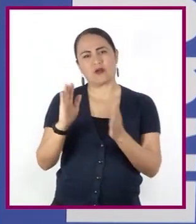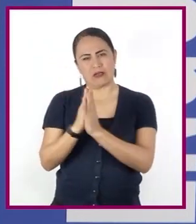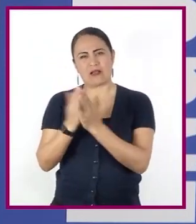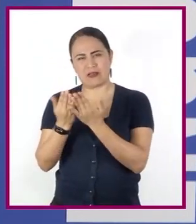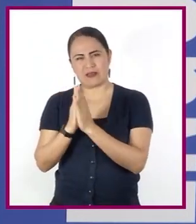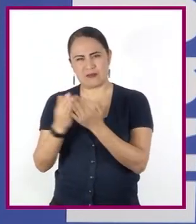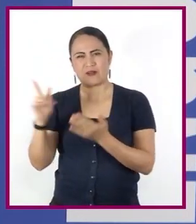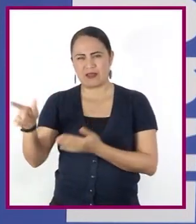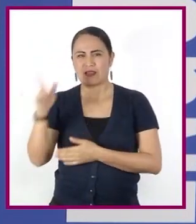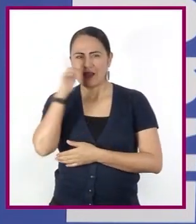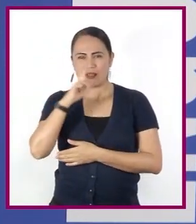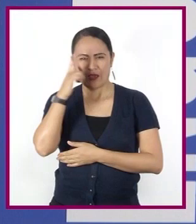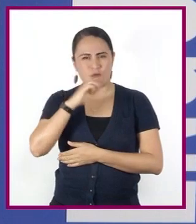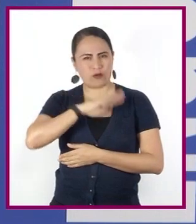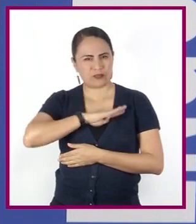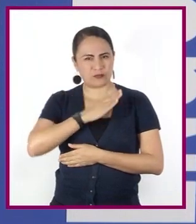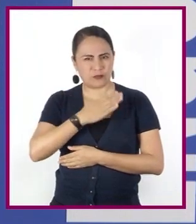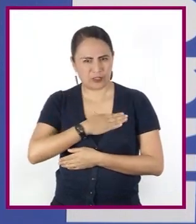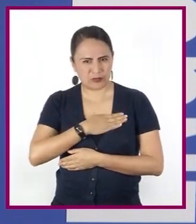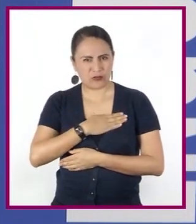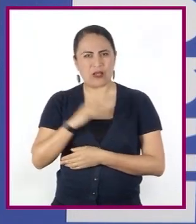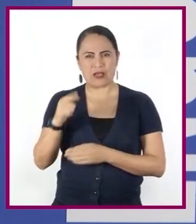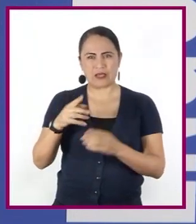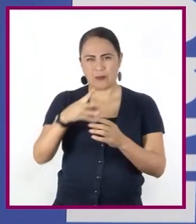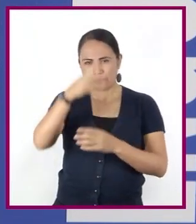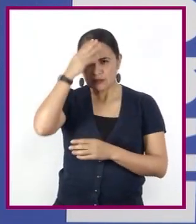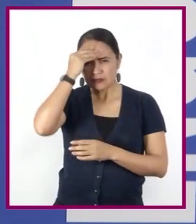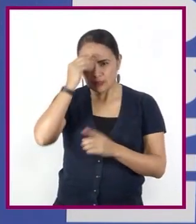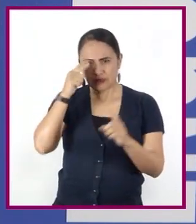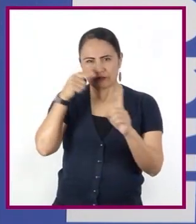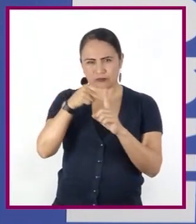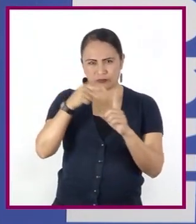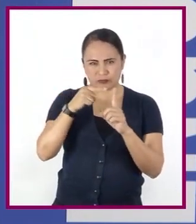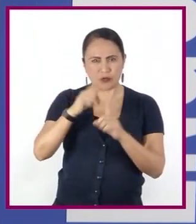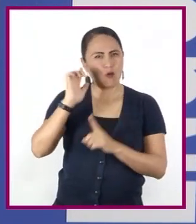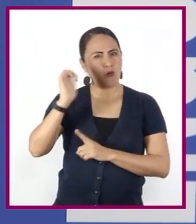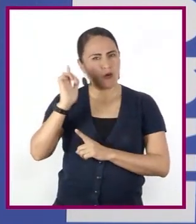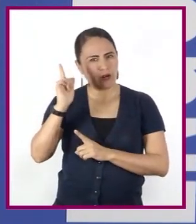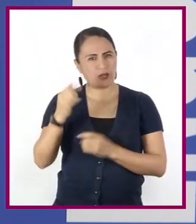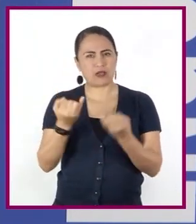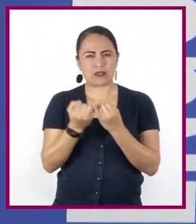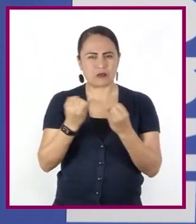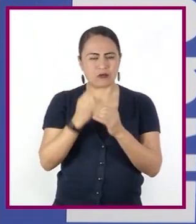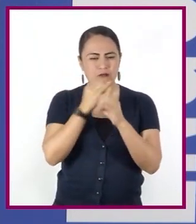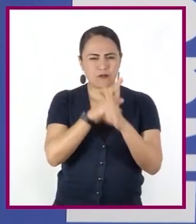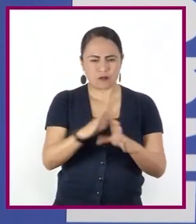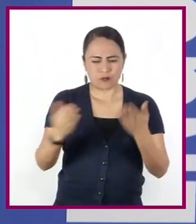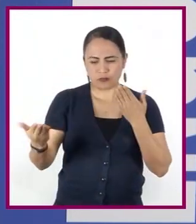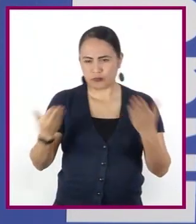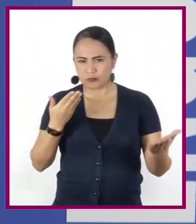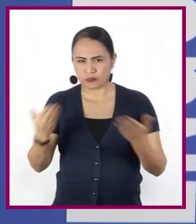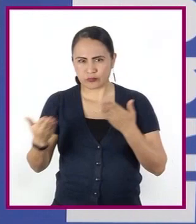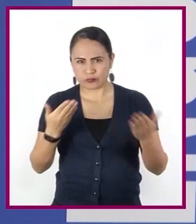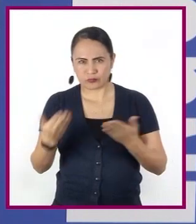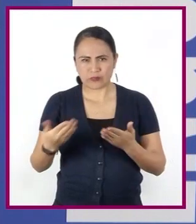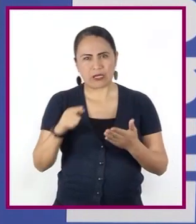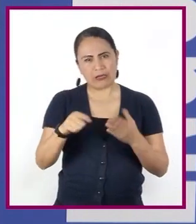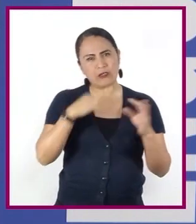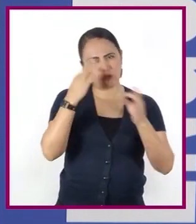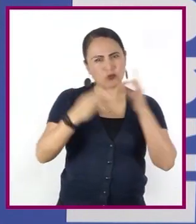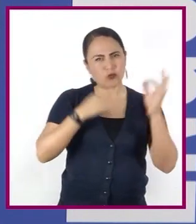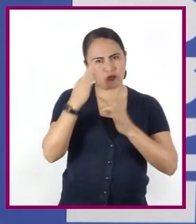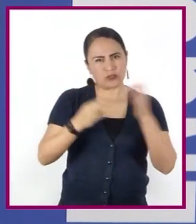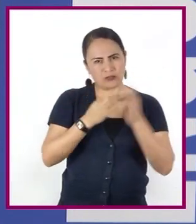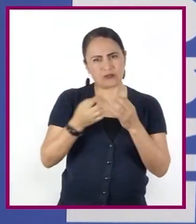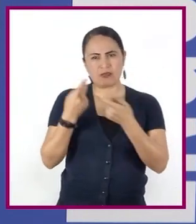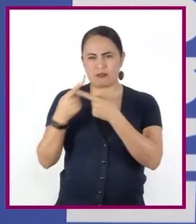lengua materna, buscar el aprendizaje esperado, lee y compara notas informativas sobre una noticia que se publican